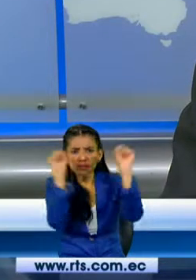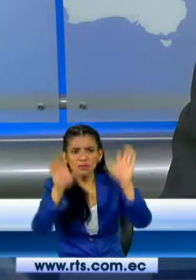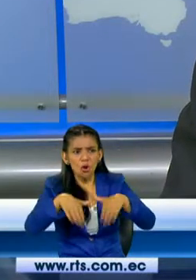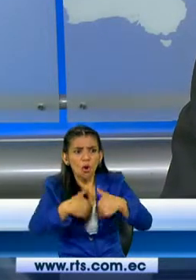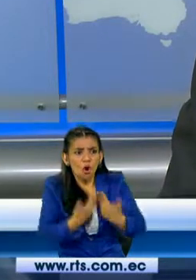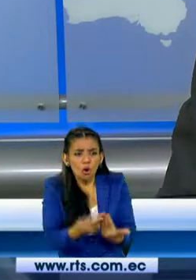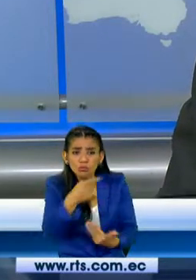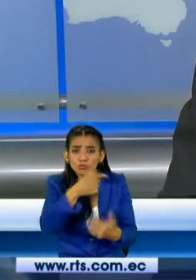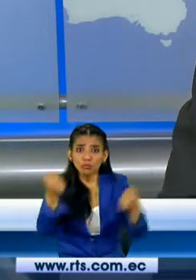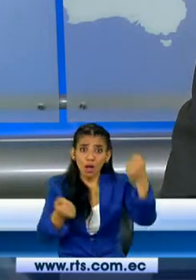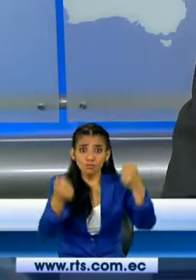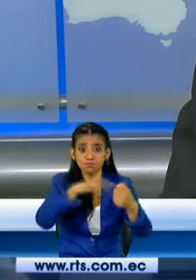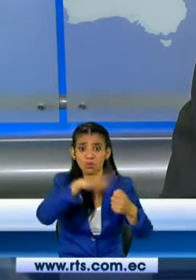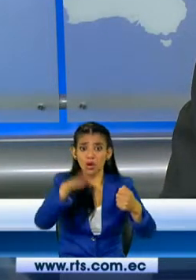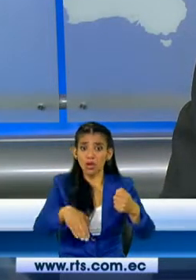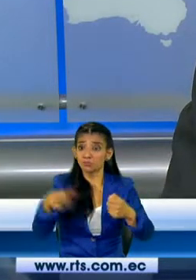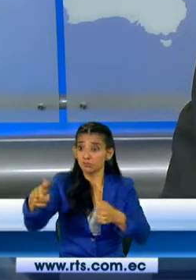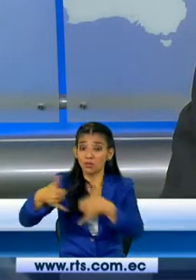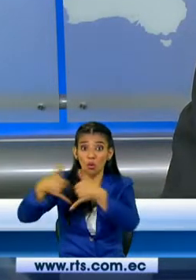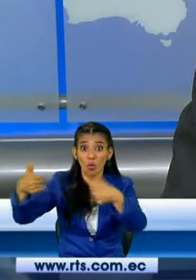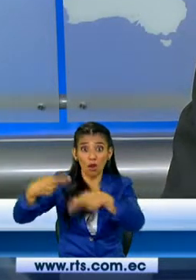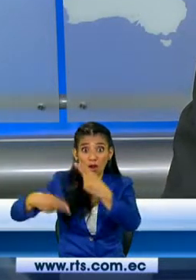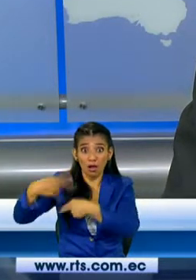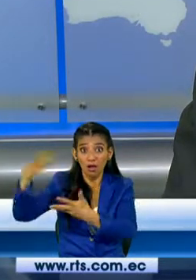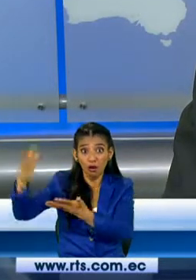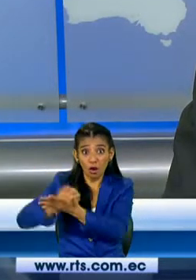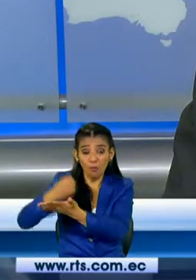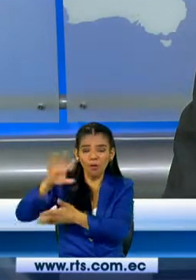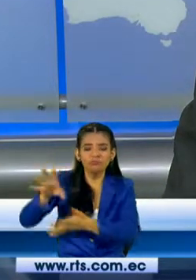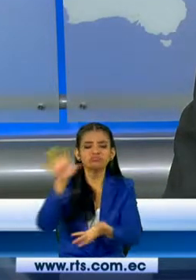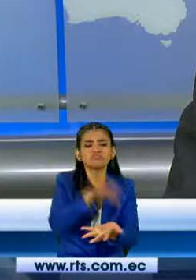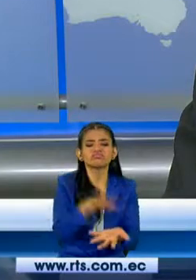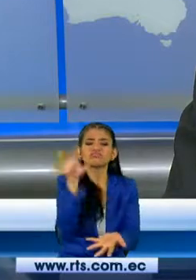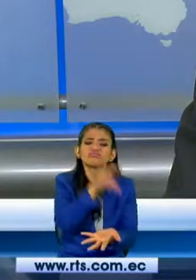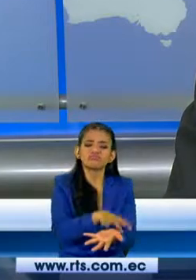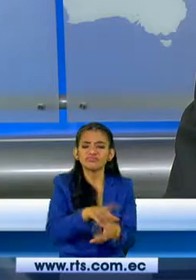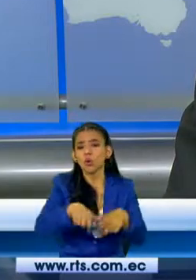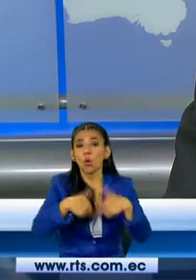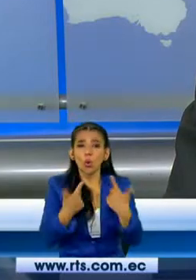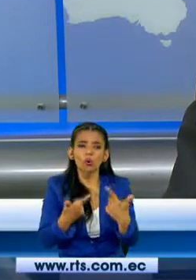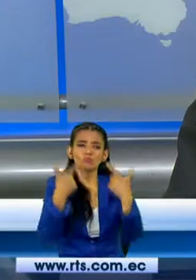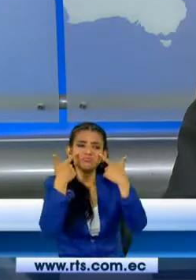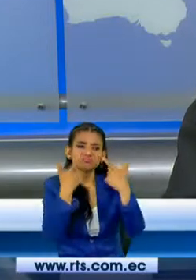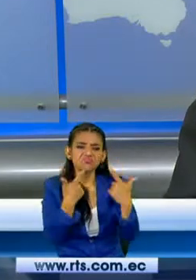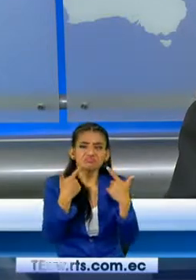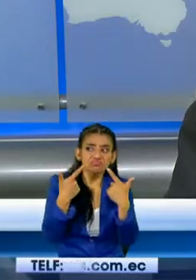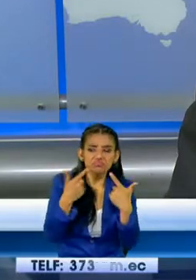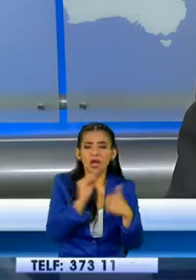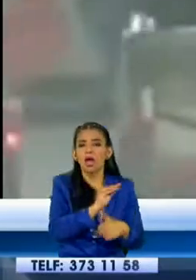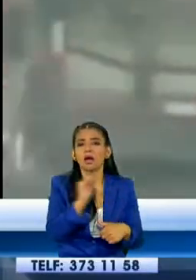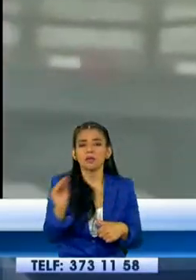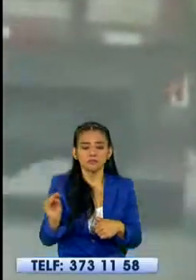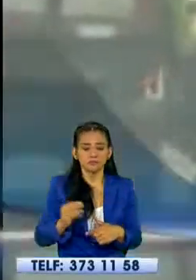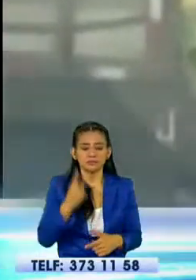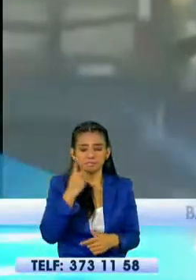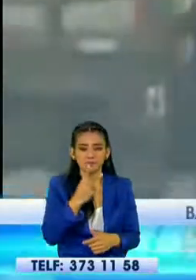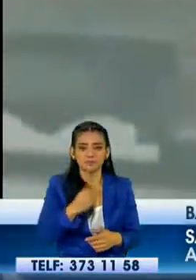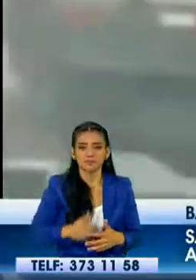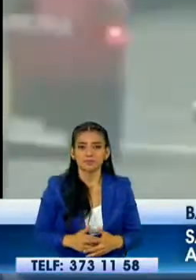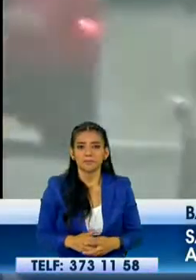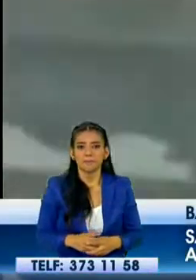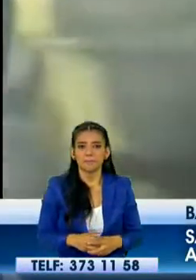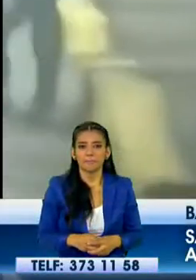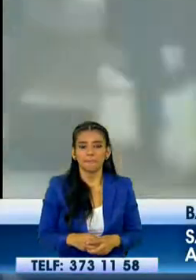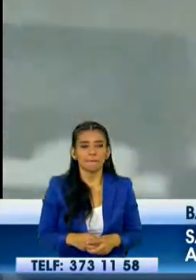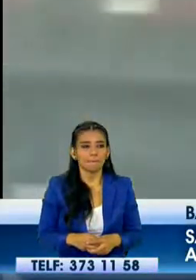en una camioneta lo robado a un local comercial, mientras los demás hacen las veces de campaneros. Miremos.